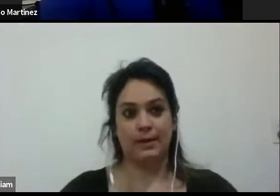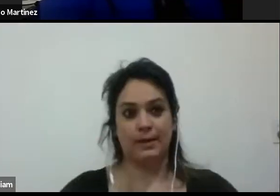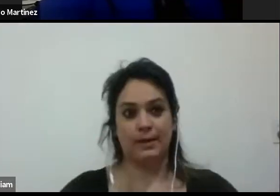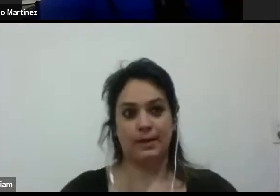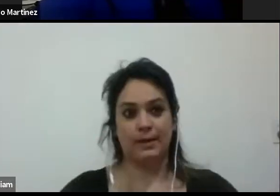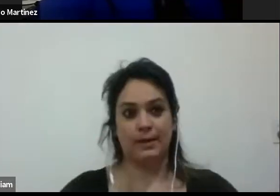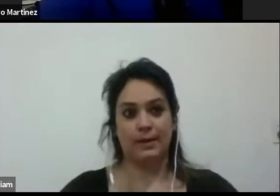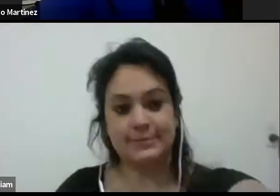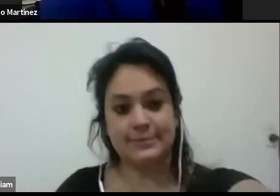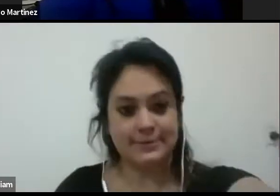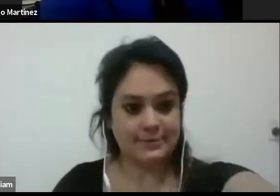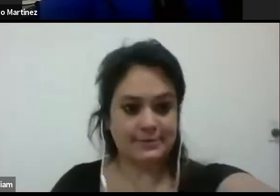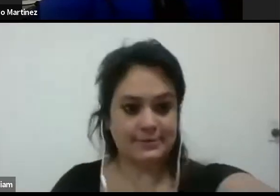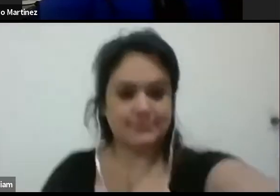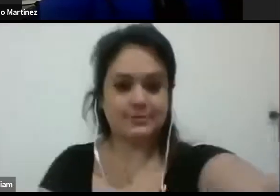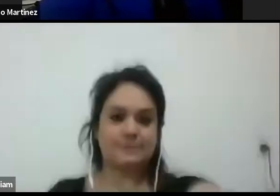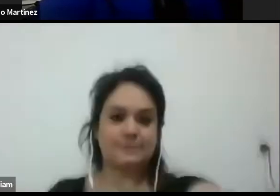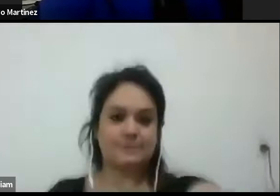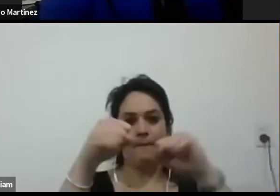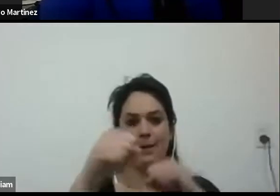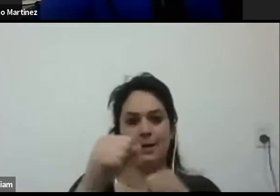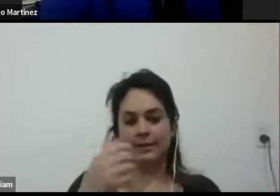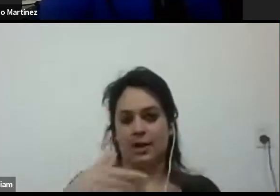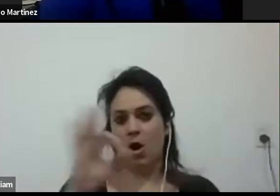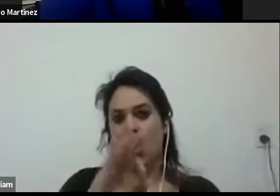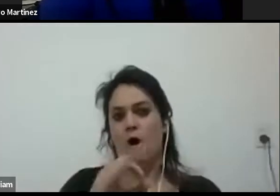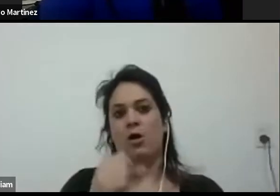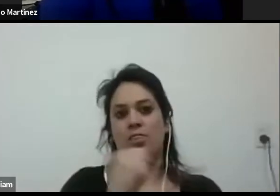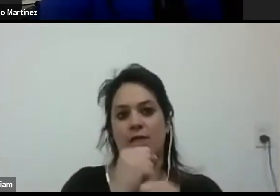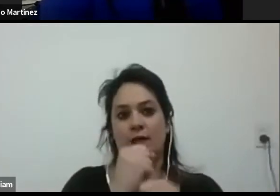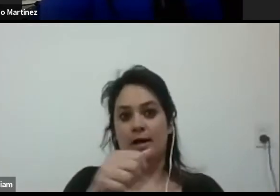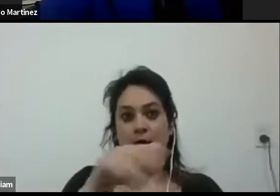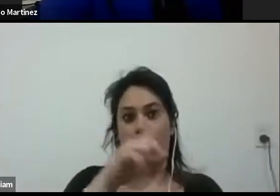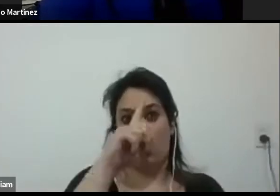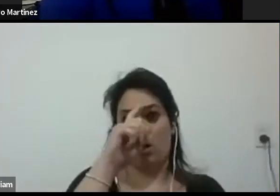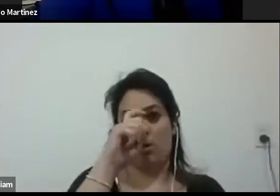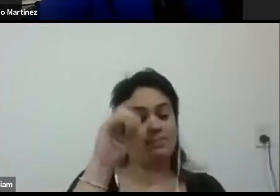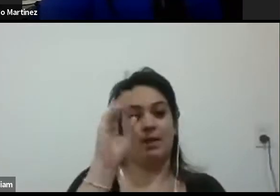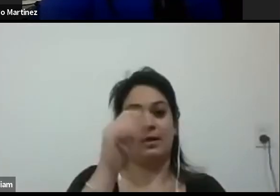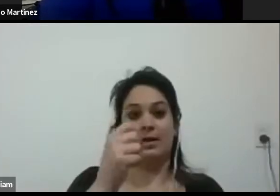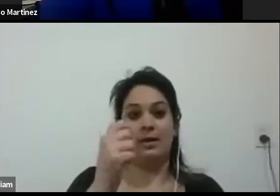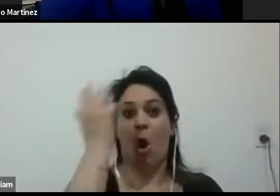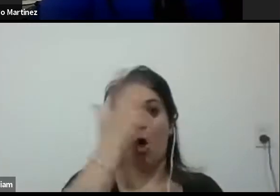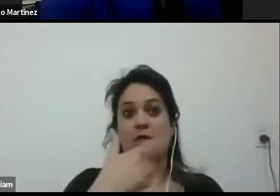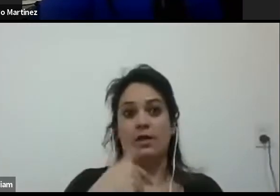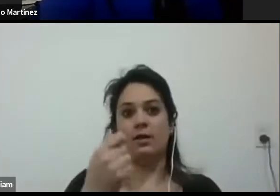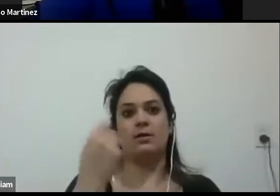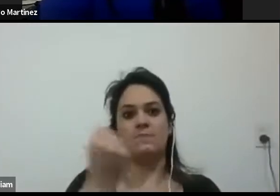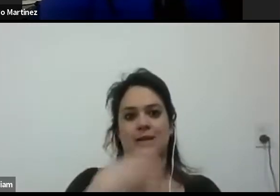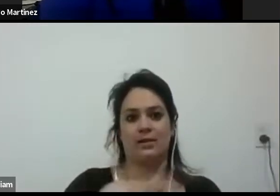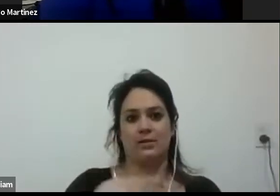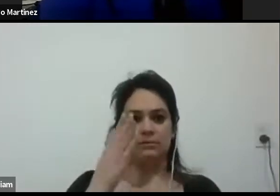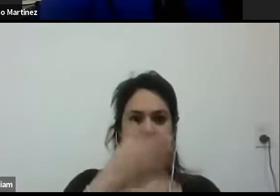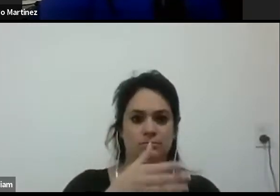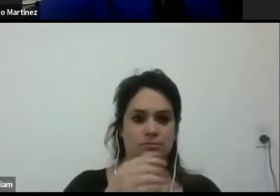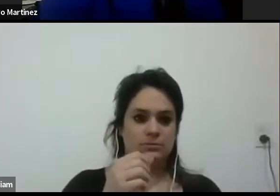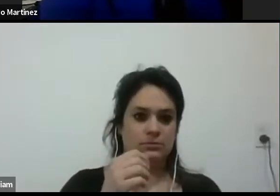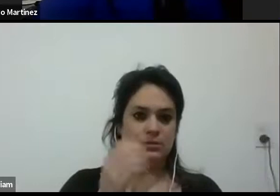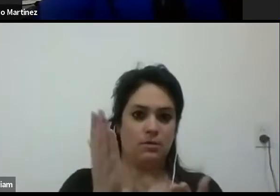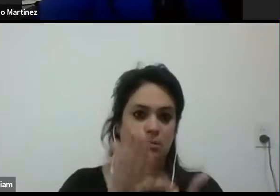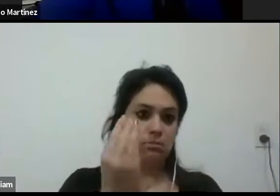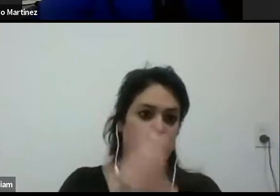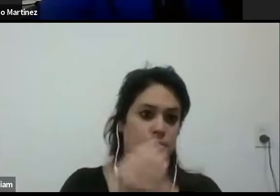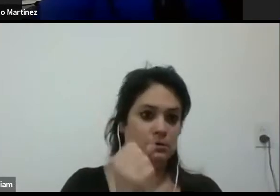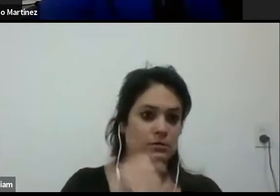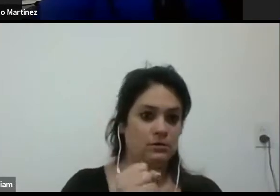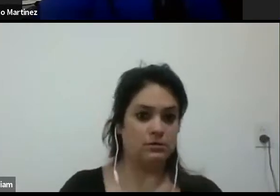pasantías prácticas profesionales o trabajo en sí nosotros tratamos de que el alumno siempre esté ubicado rápidamente en las